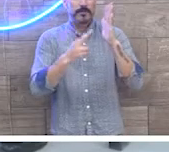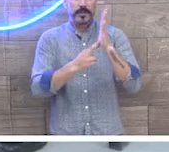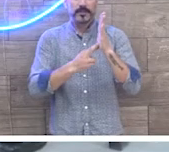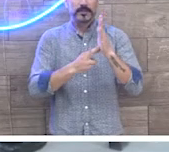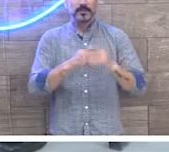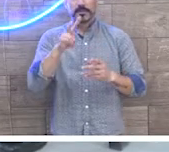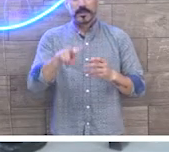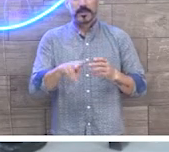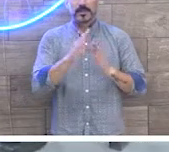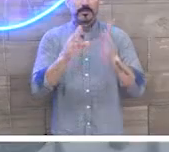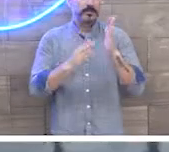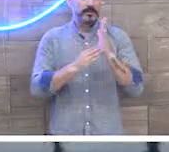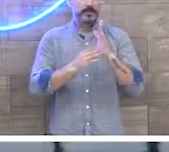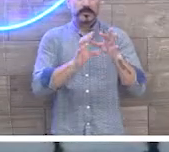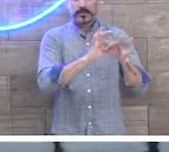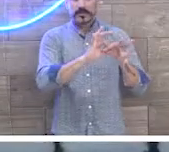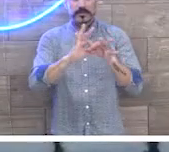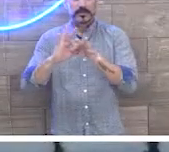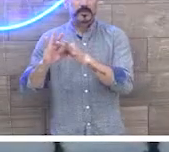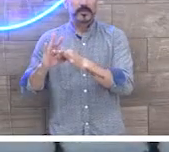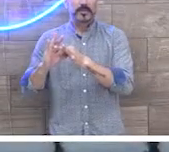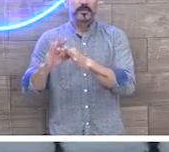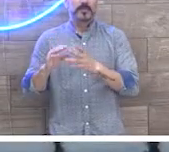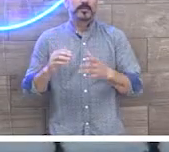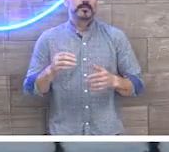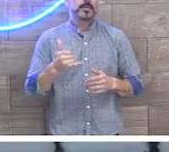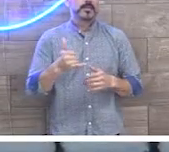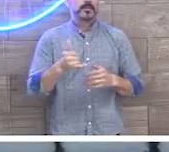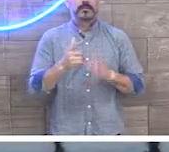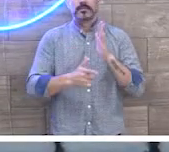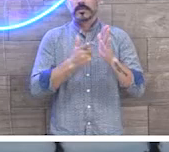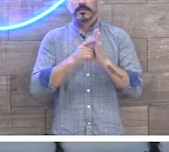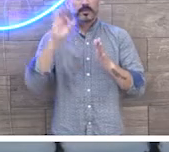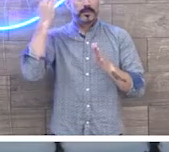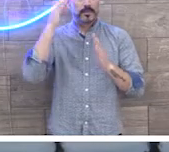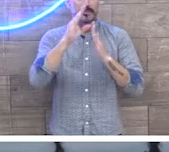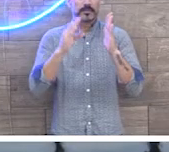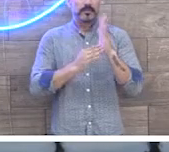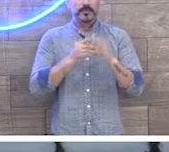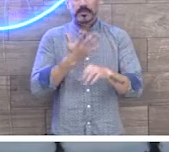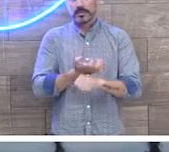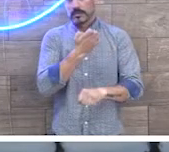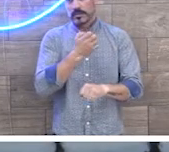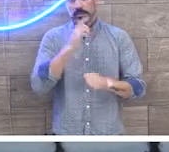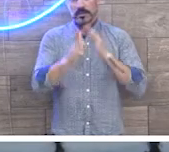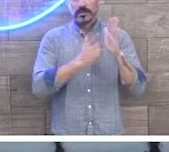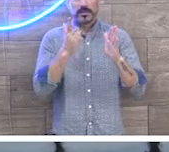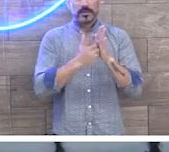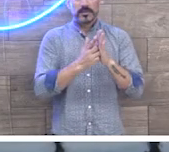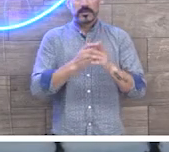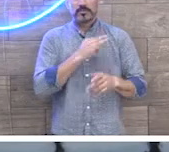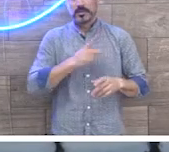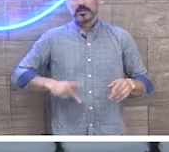armonización entre la constitución política de los Estados Unidos mexicanos, las leyes federales, las constituciones estatales, las leyes